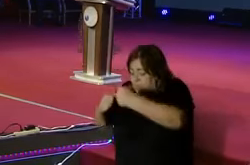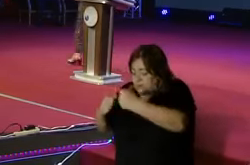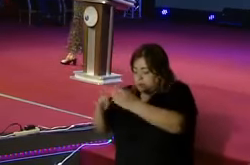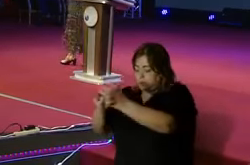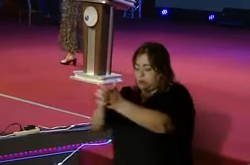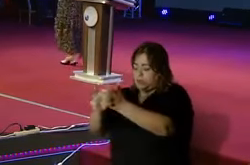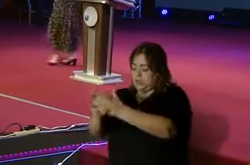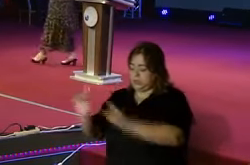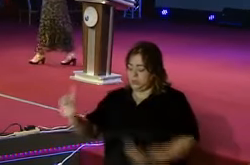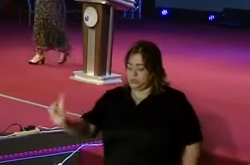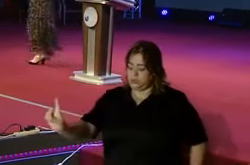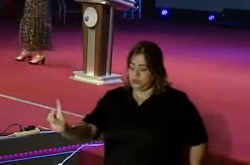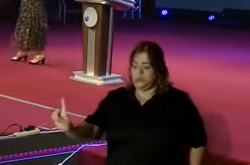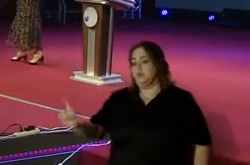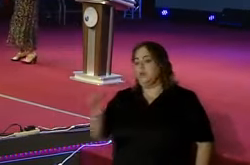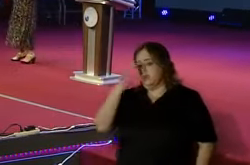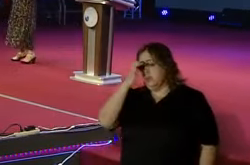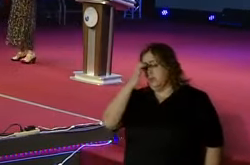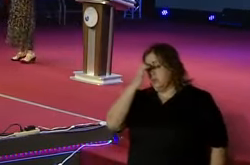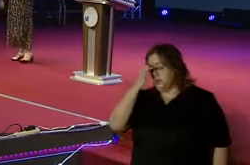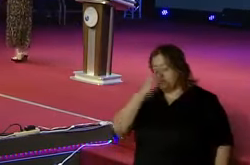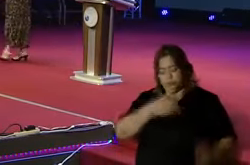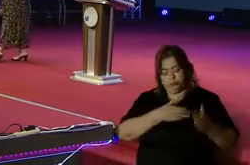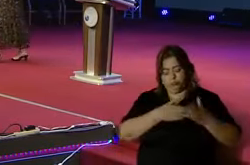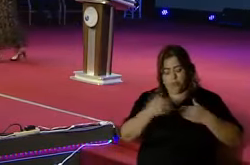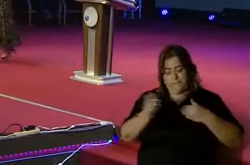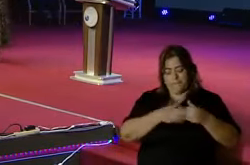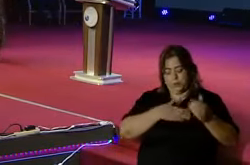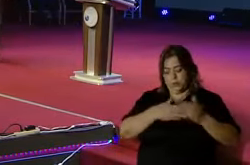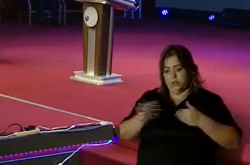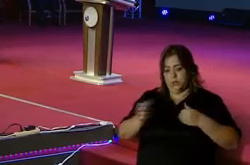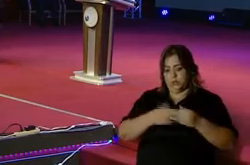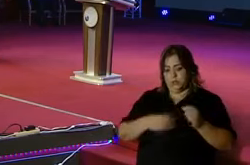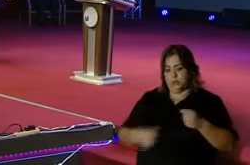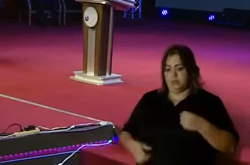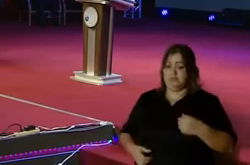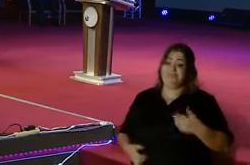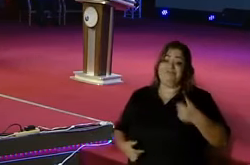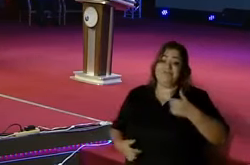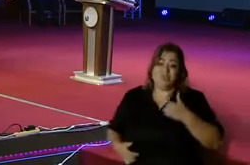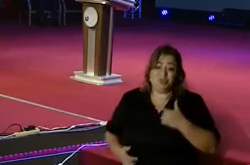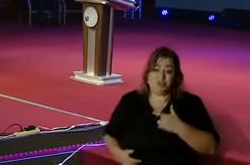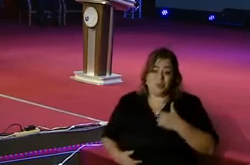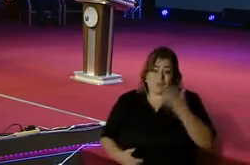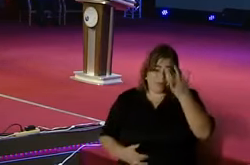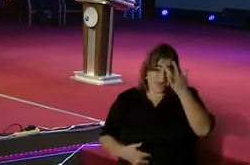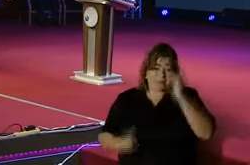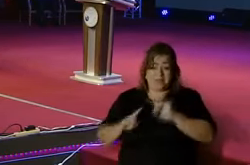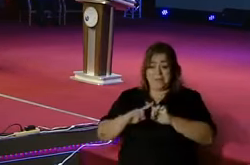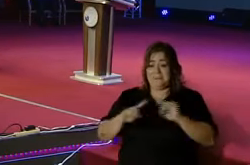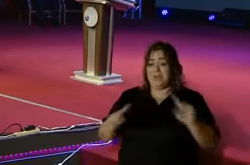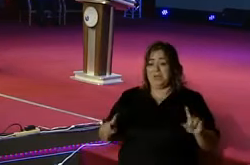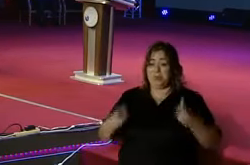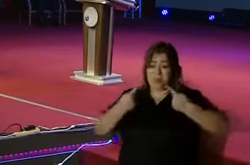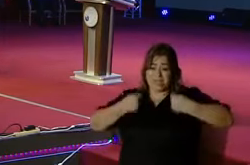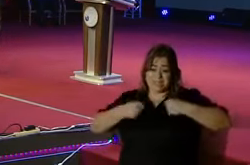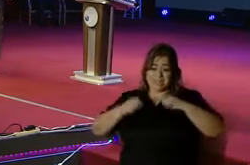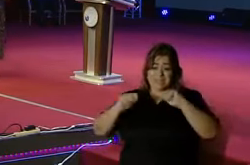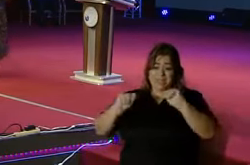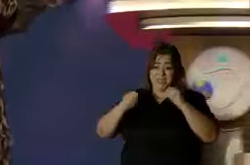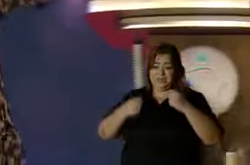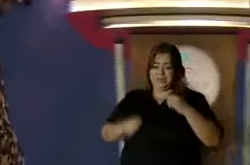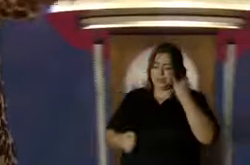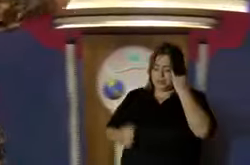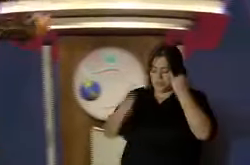Ella vio toda aquella multitud y dijo: no me importa. De todo modo estoy muerta. Así que yo voy a hacer lo posible. Yo me la